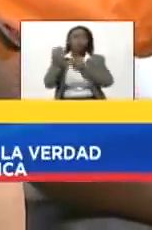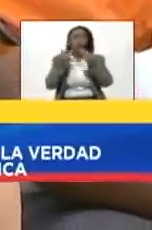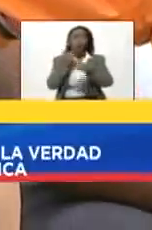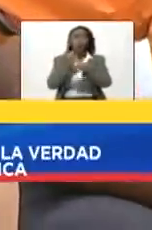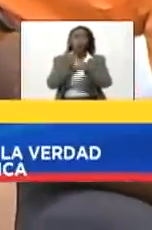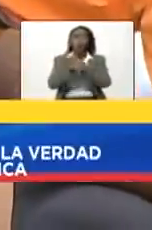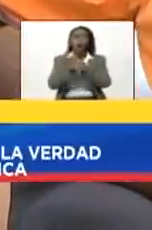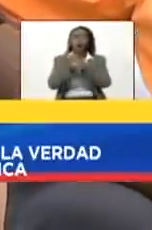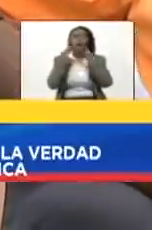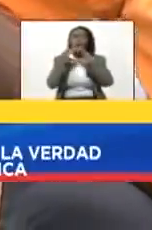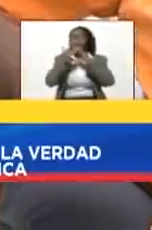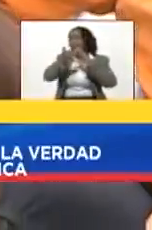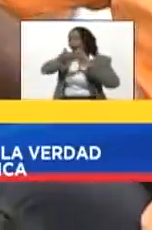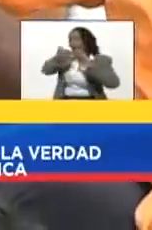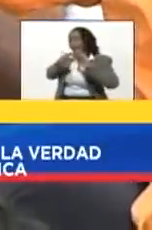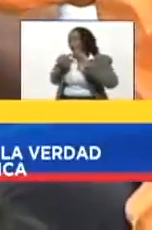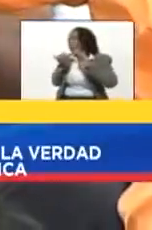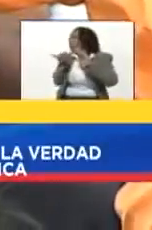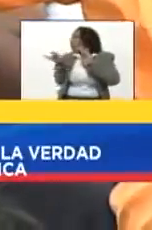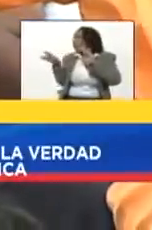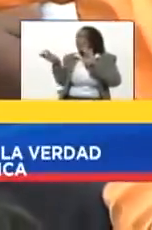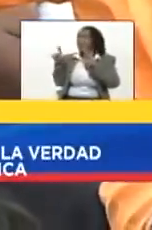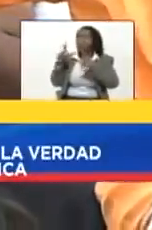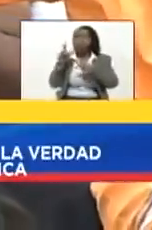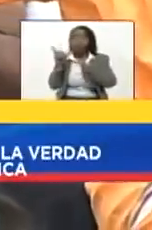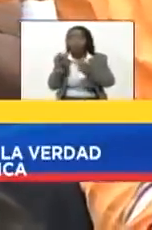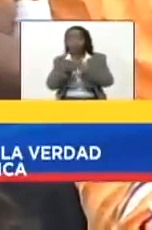trasero, los que siguen viendo al mundo